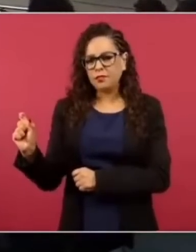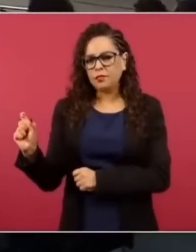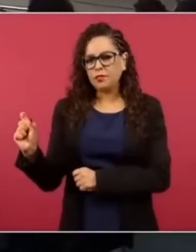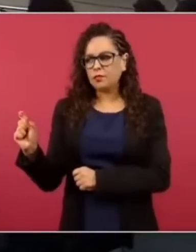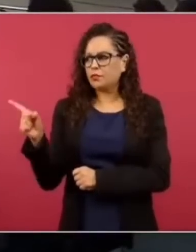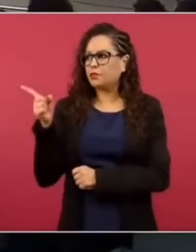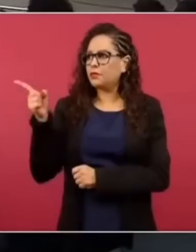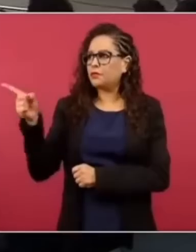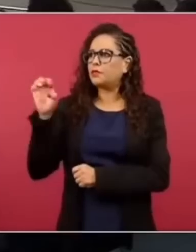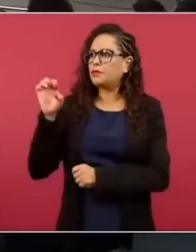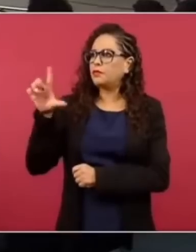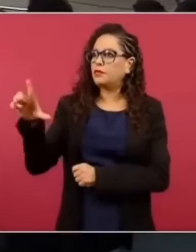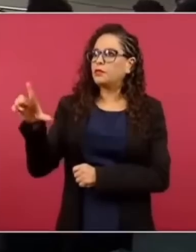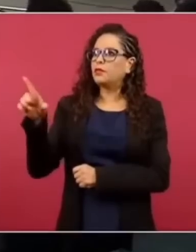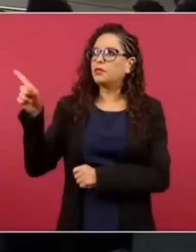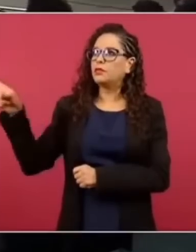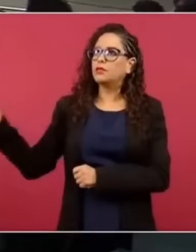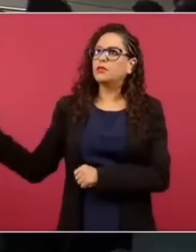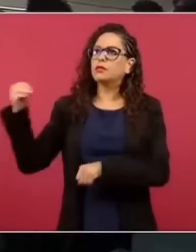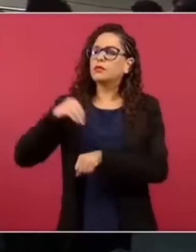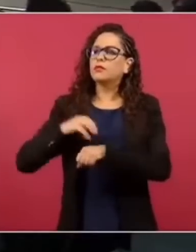Él llegó